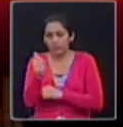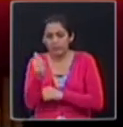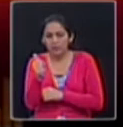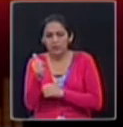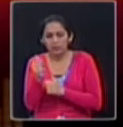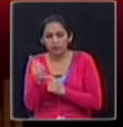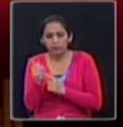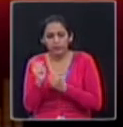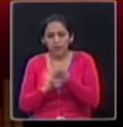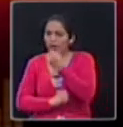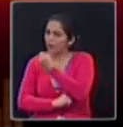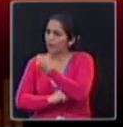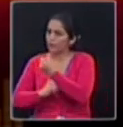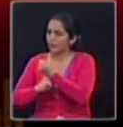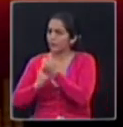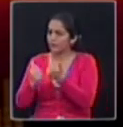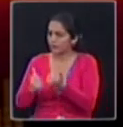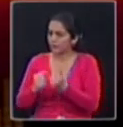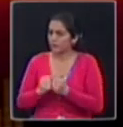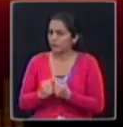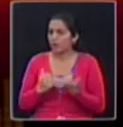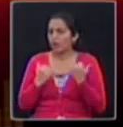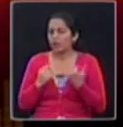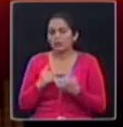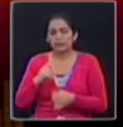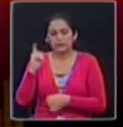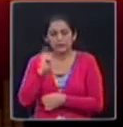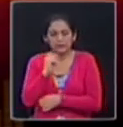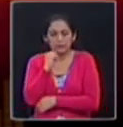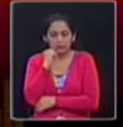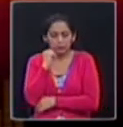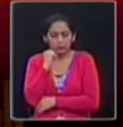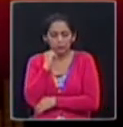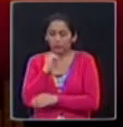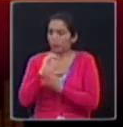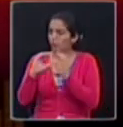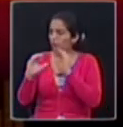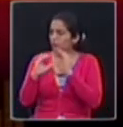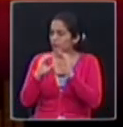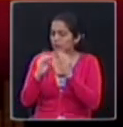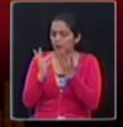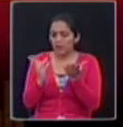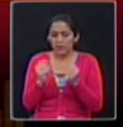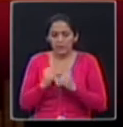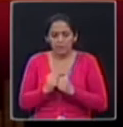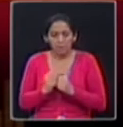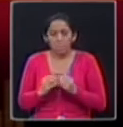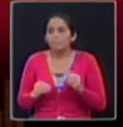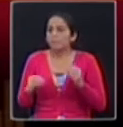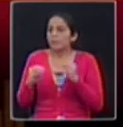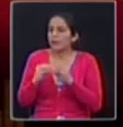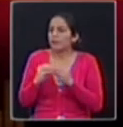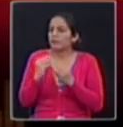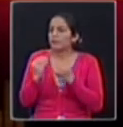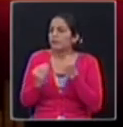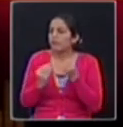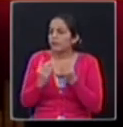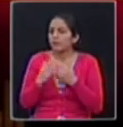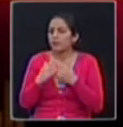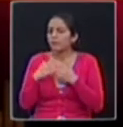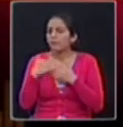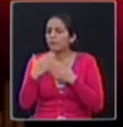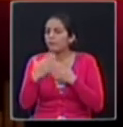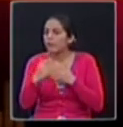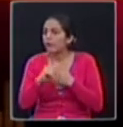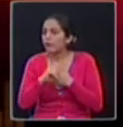equilibrio, estamos seguros, reconociendo que hay que tener una política y un discurso como el que se está señalando, que debe ser orientado a la práctica,